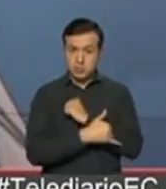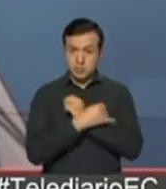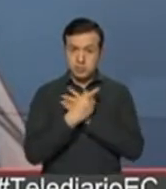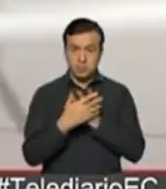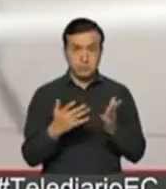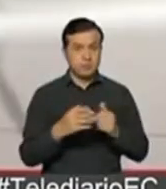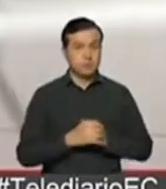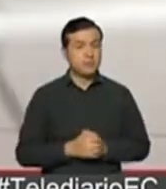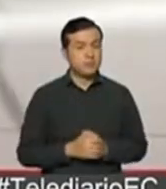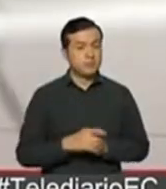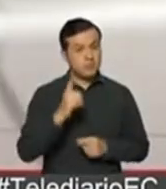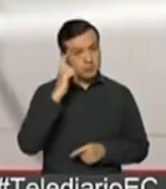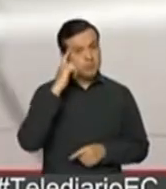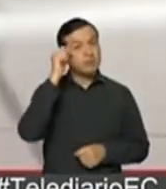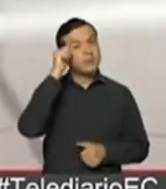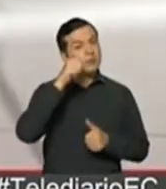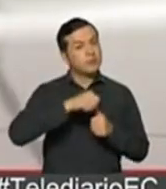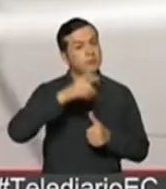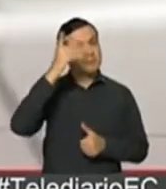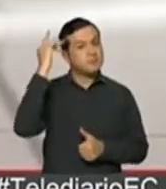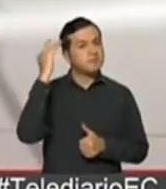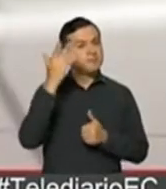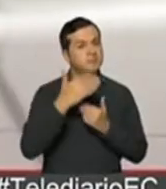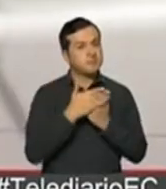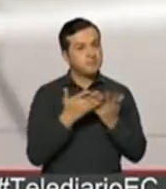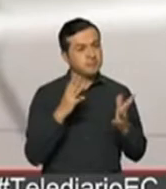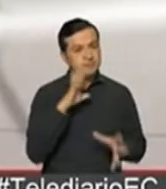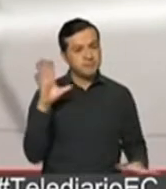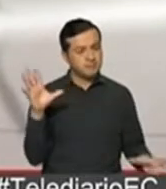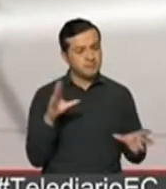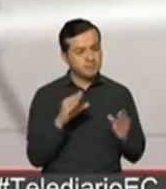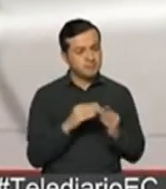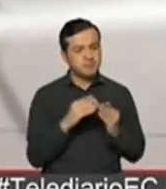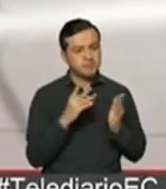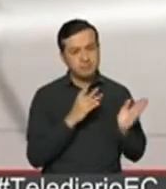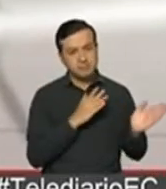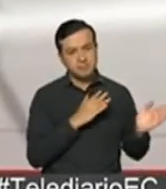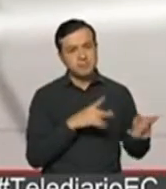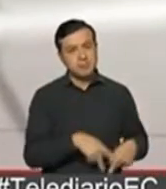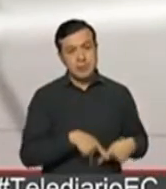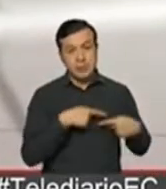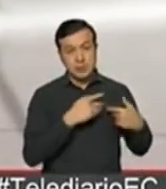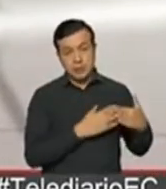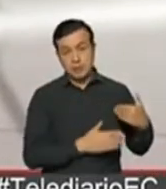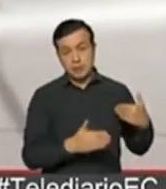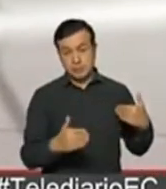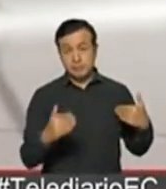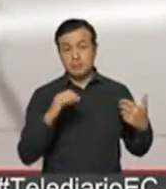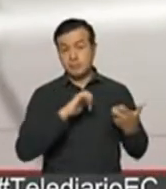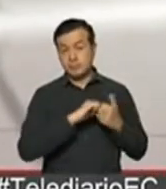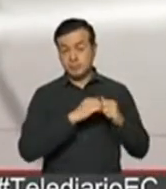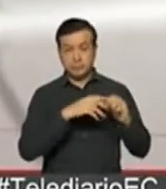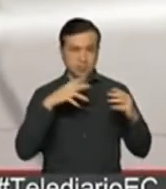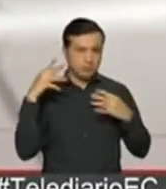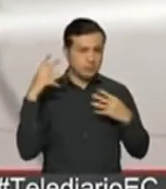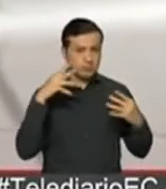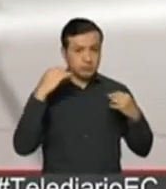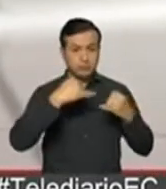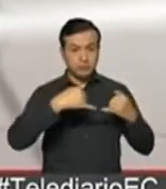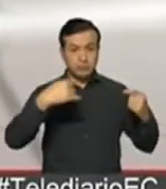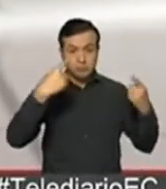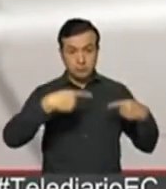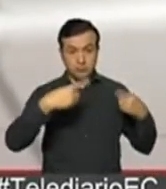tenemos que recordar la historia tenemos recordar todo lo que vivimos en estos conflictos por los límites